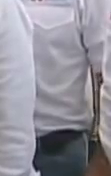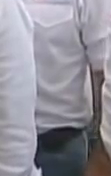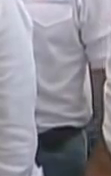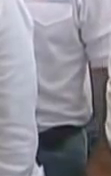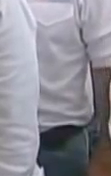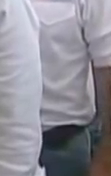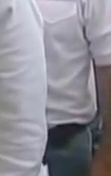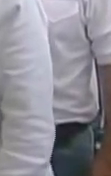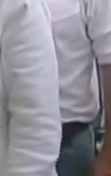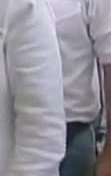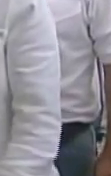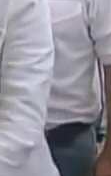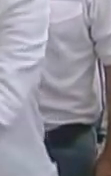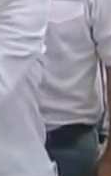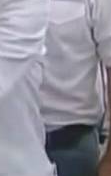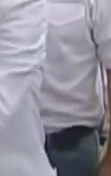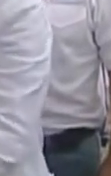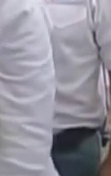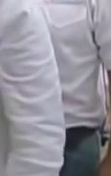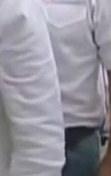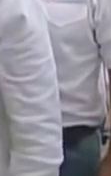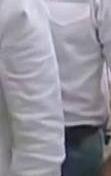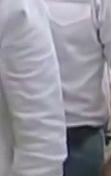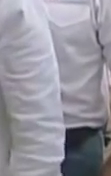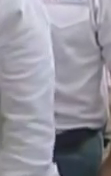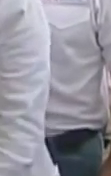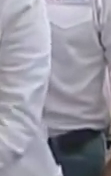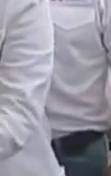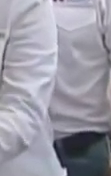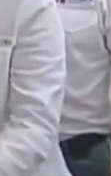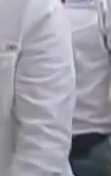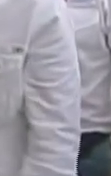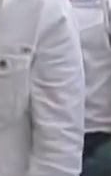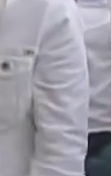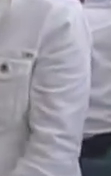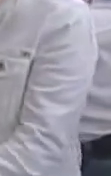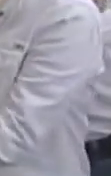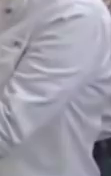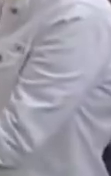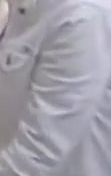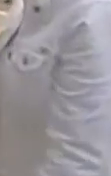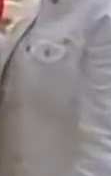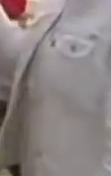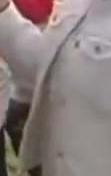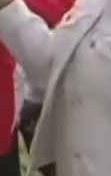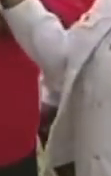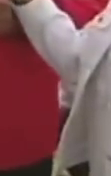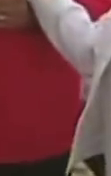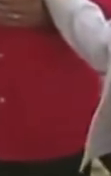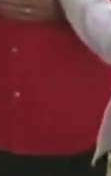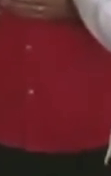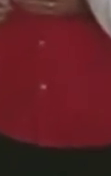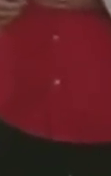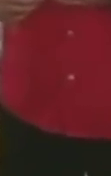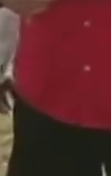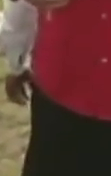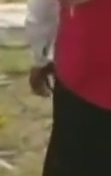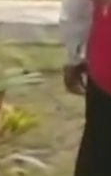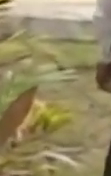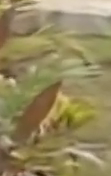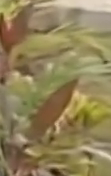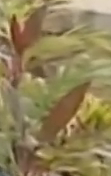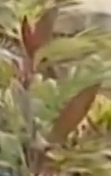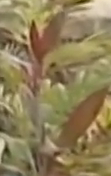familia Rivero Mejías y estos niños hermosos que son el futuro de nuestra patria, presidente. Así es,